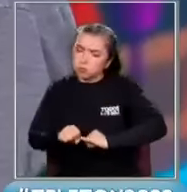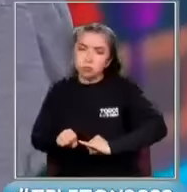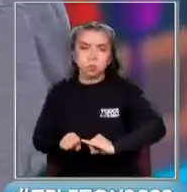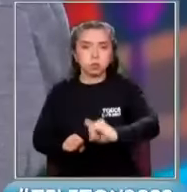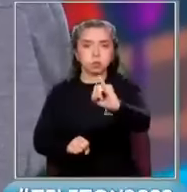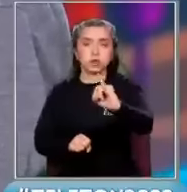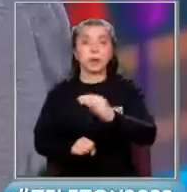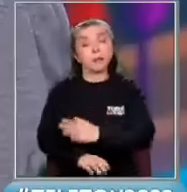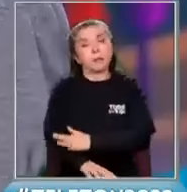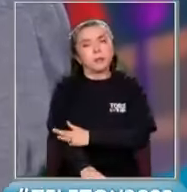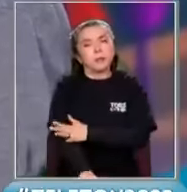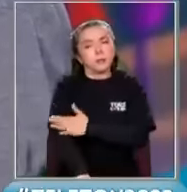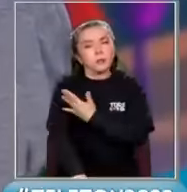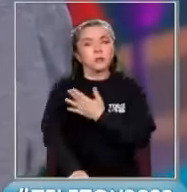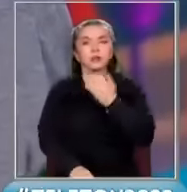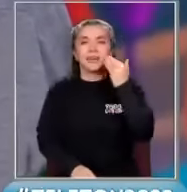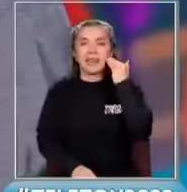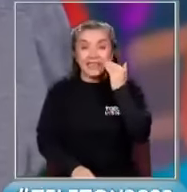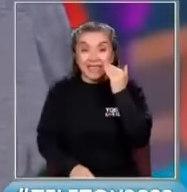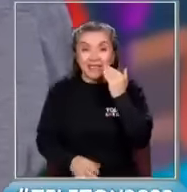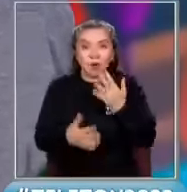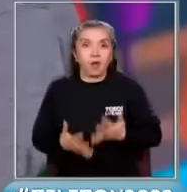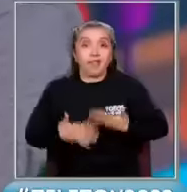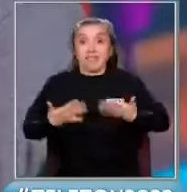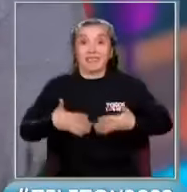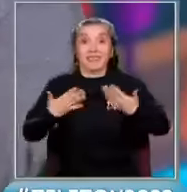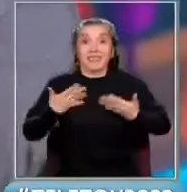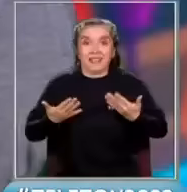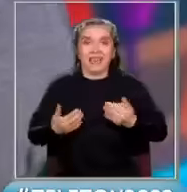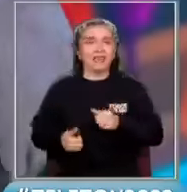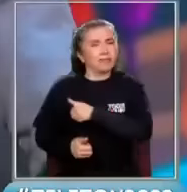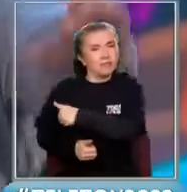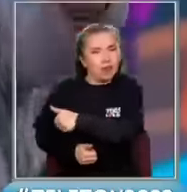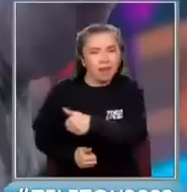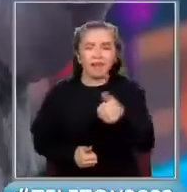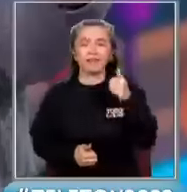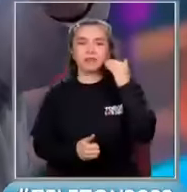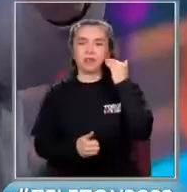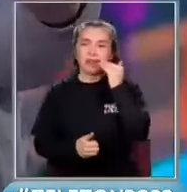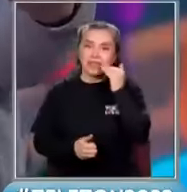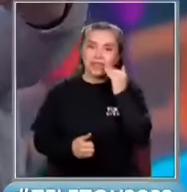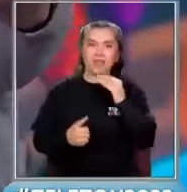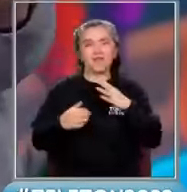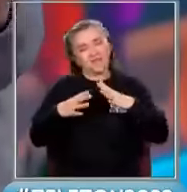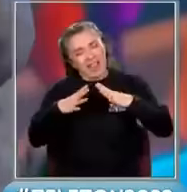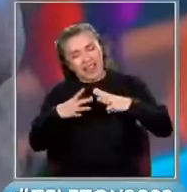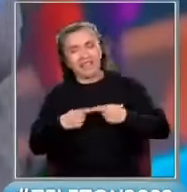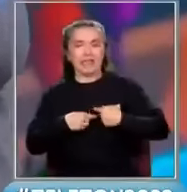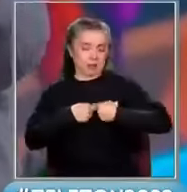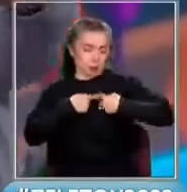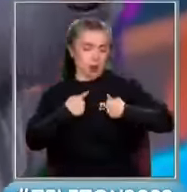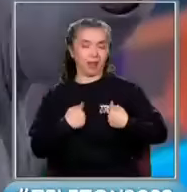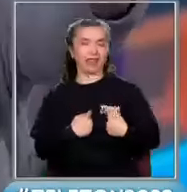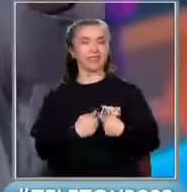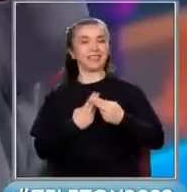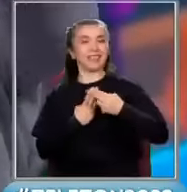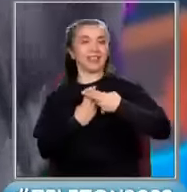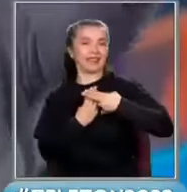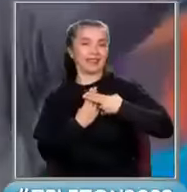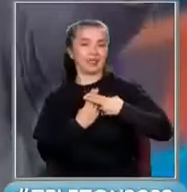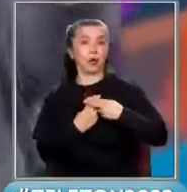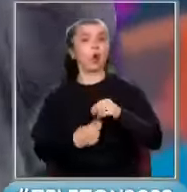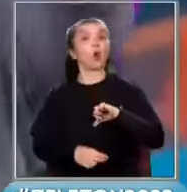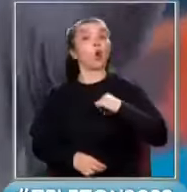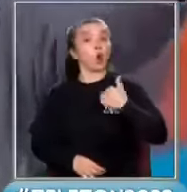emociona mucho, Mario, ver a los niños tan entusiasmados. Todos los niños felices con sus corazones de Teletón. Hay mucha juventud